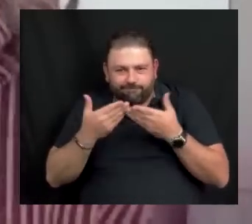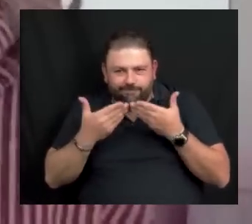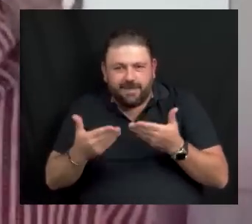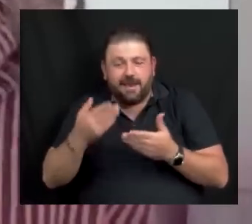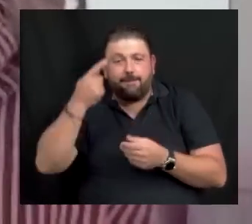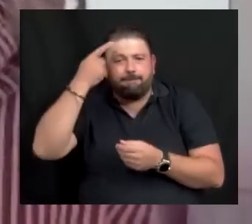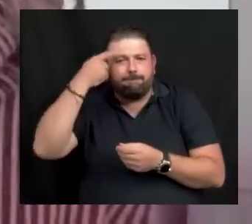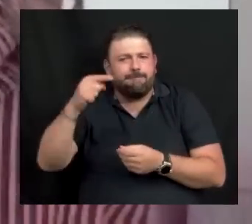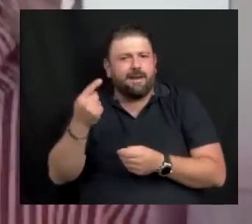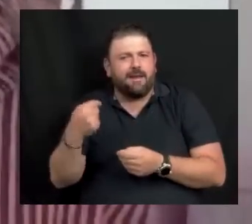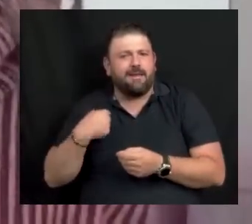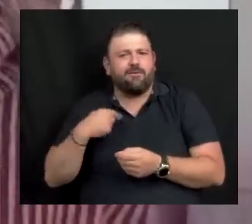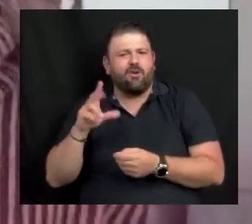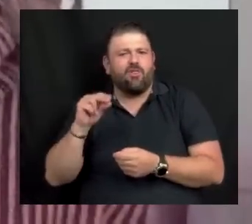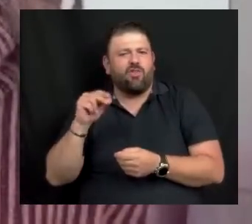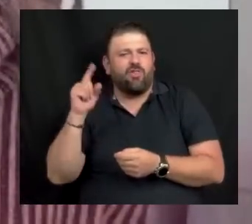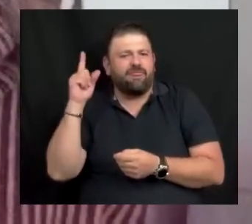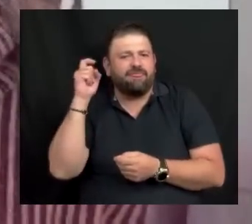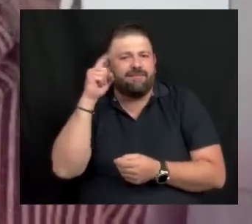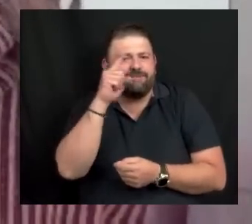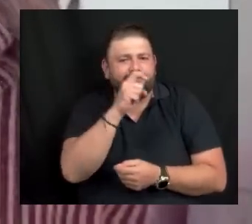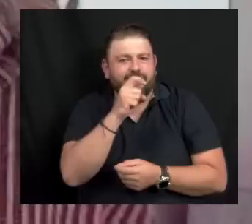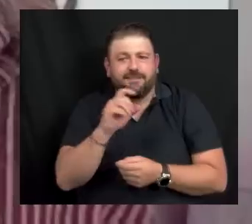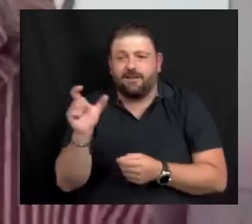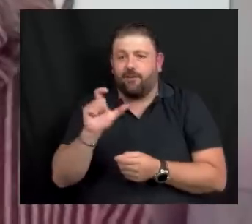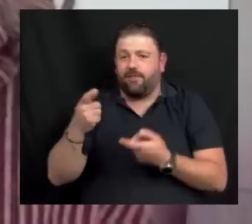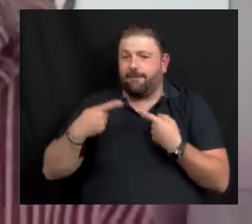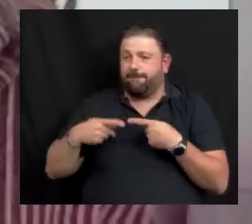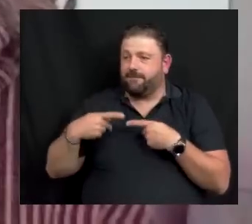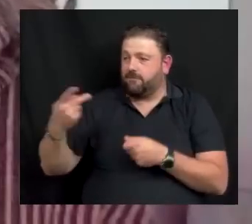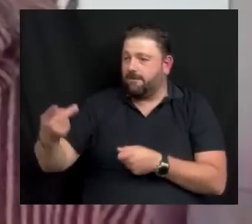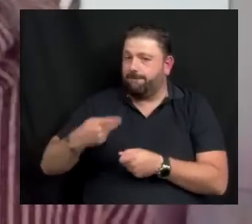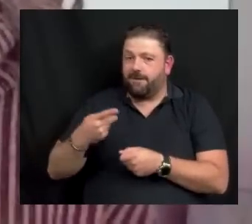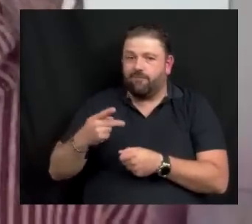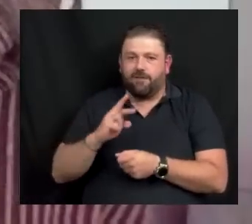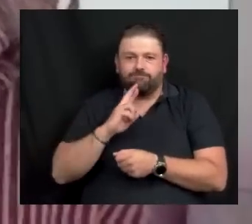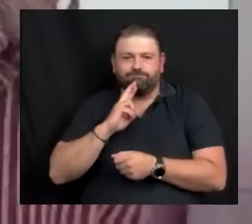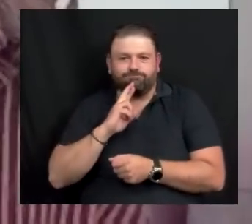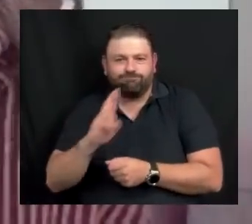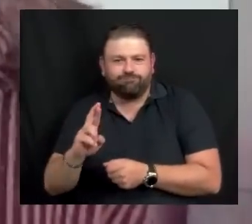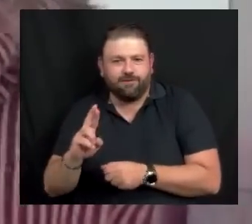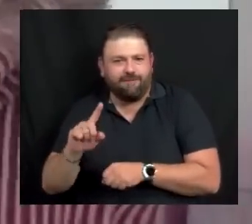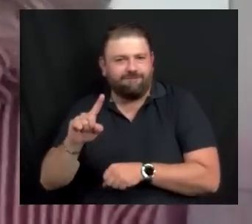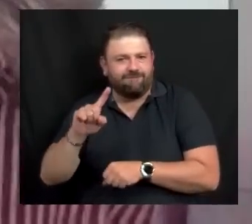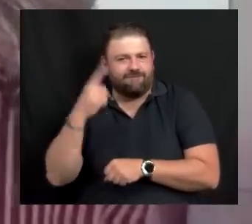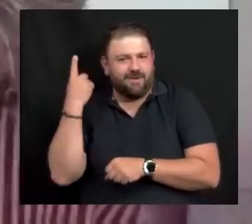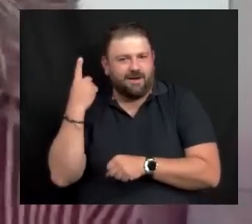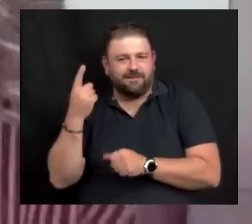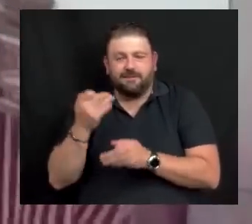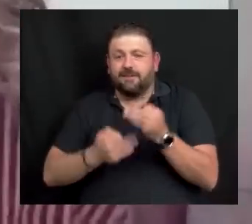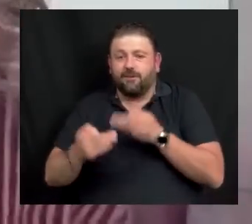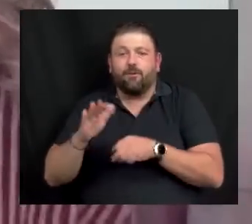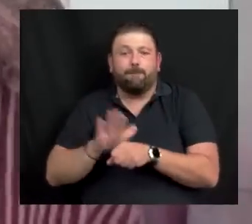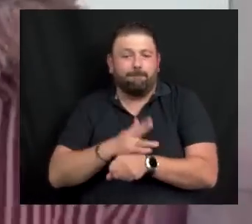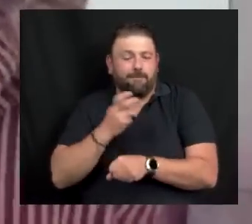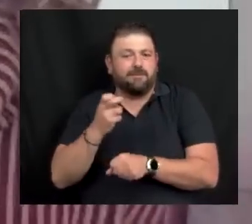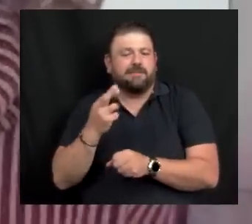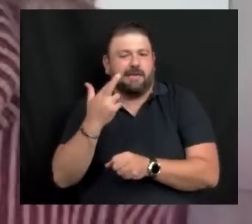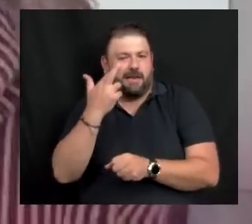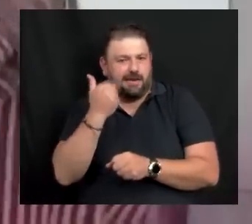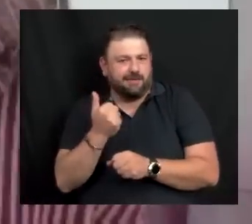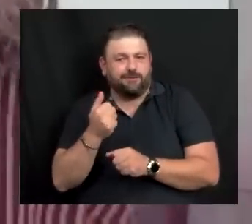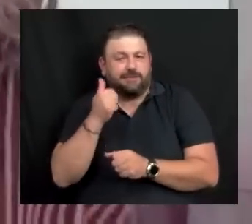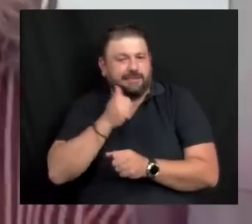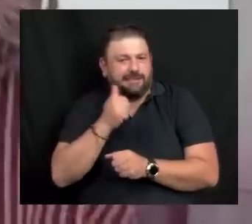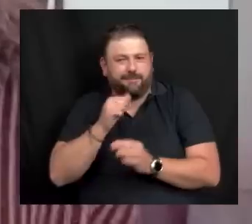menos complicado, difícil, o que sea lo más sencillo que se pueda. Entonces, yo creo ahora que, y ahorita saludando a Claudia y a todo